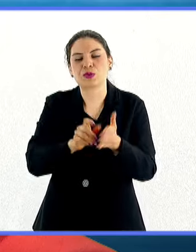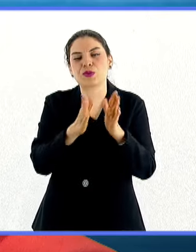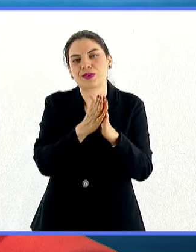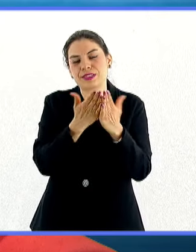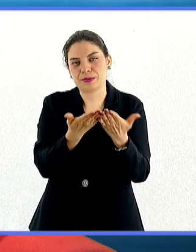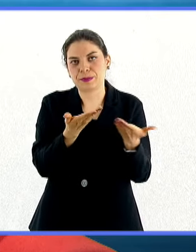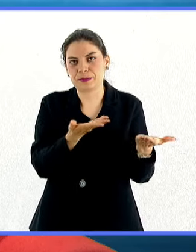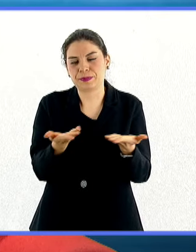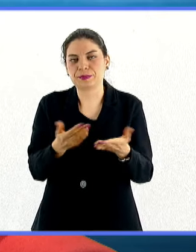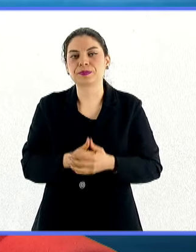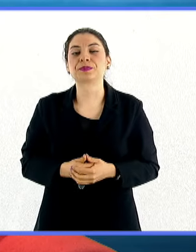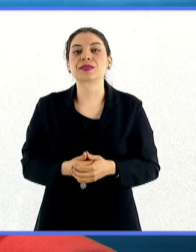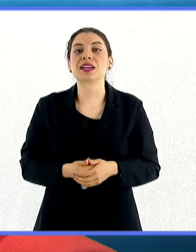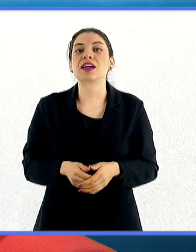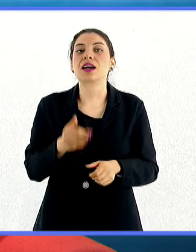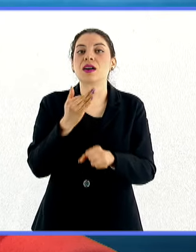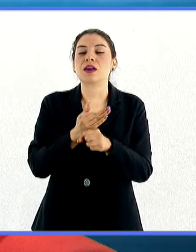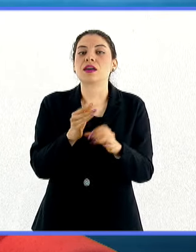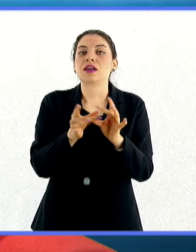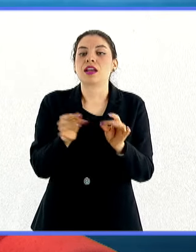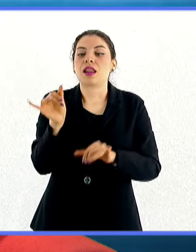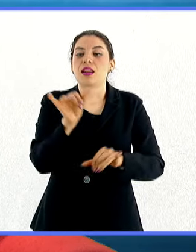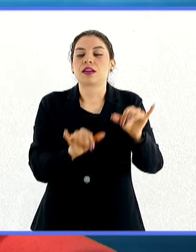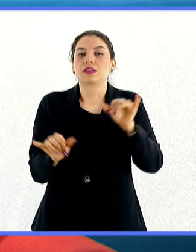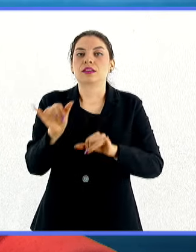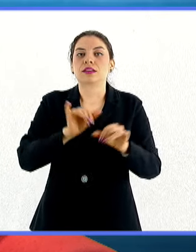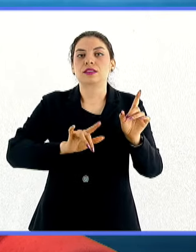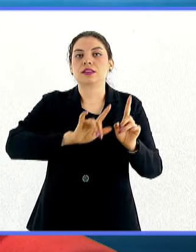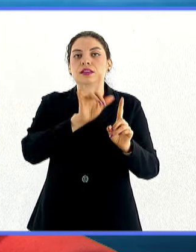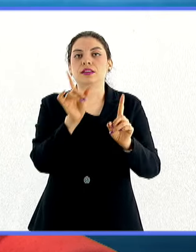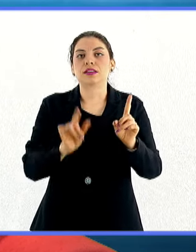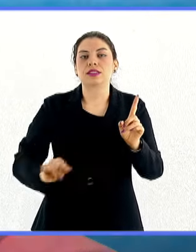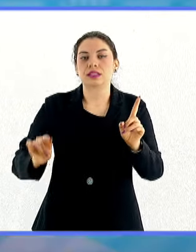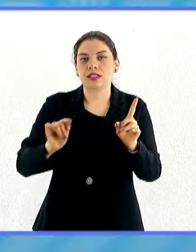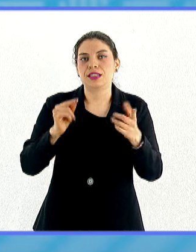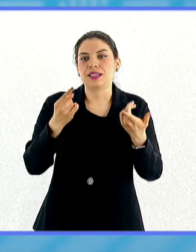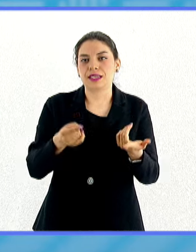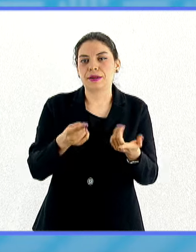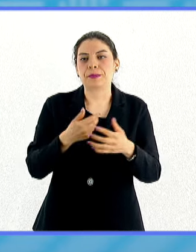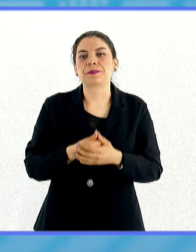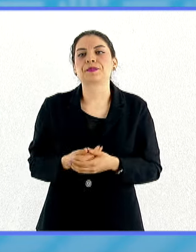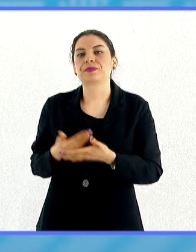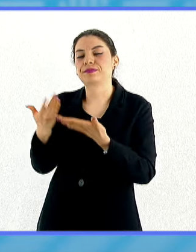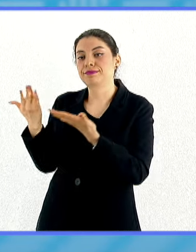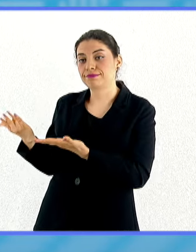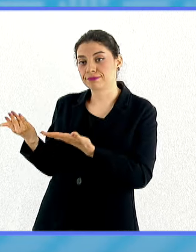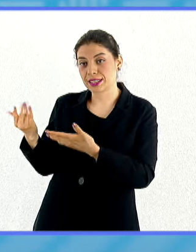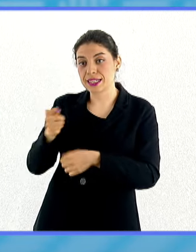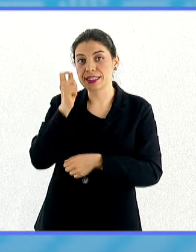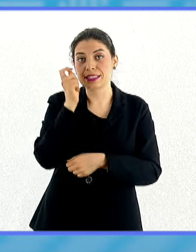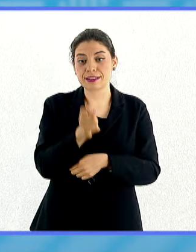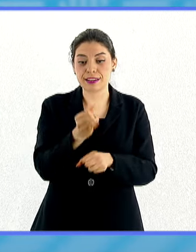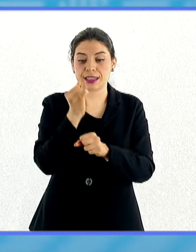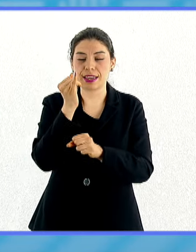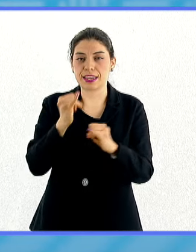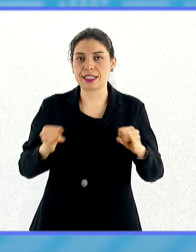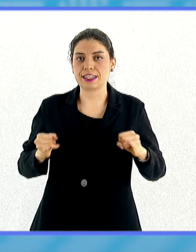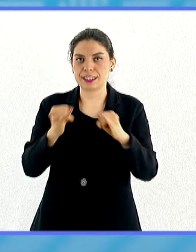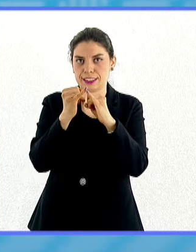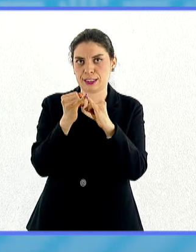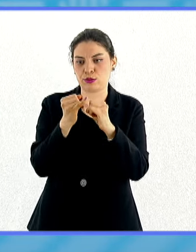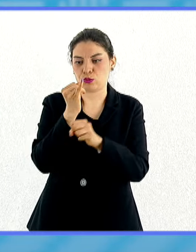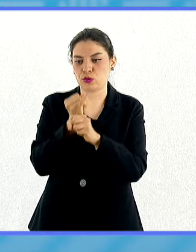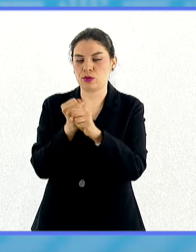robot. Y ahora les platico del Laboratorio Nacional de Citometría de Flujo, que pertenece al Instituto de Investigaciones